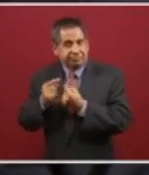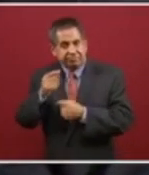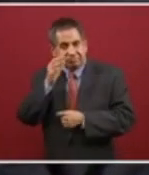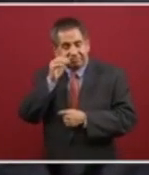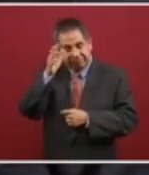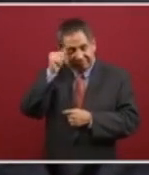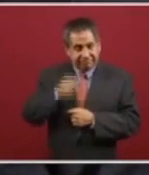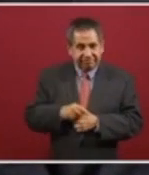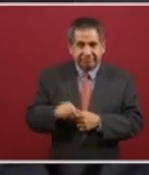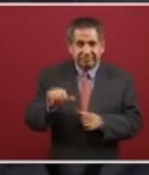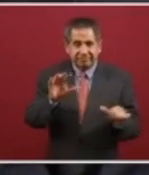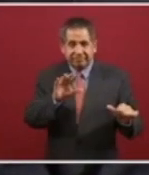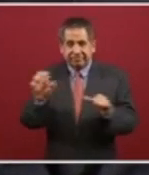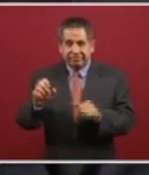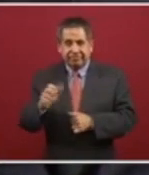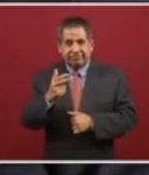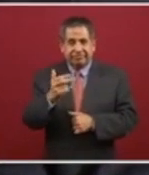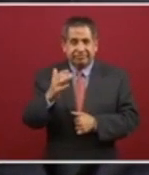600 hectáreas